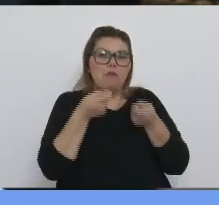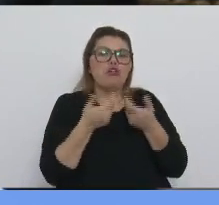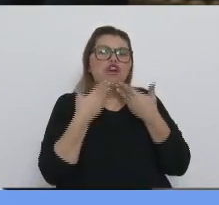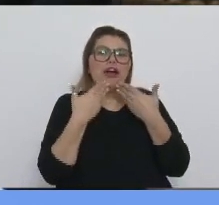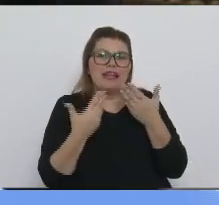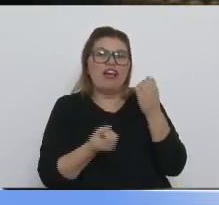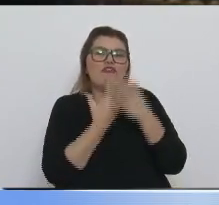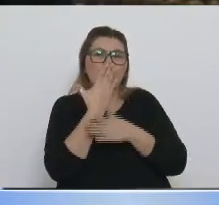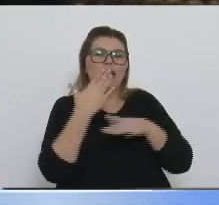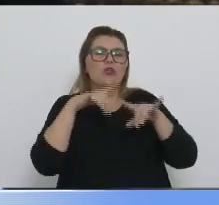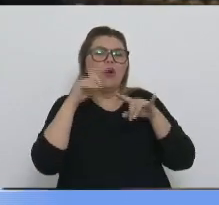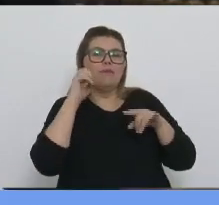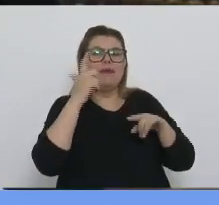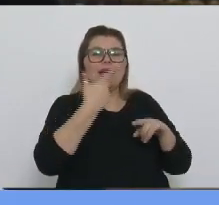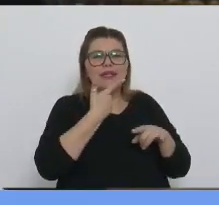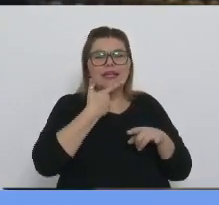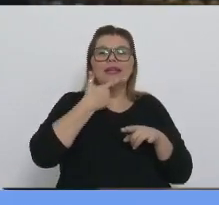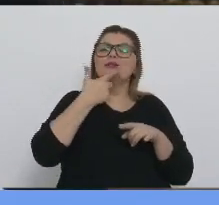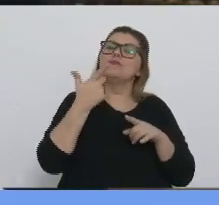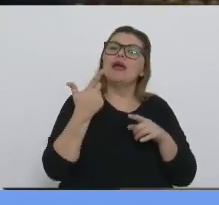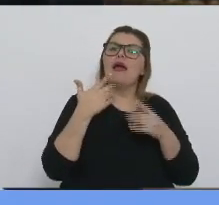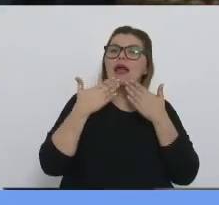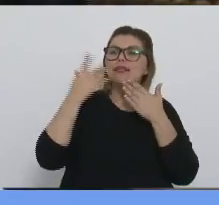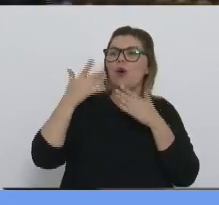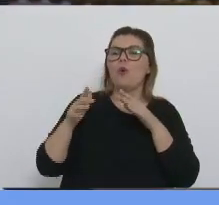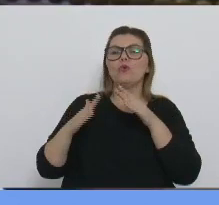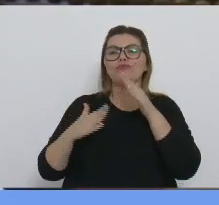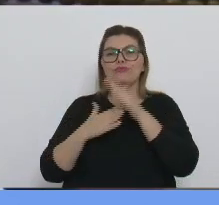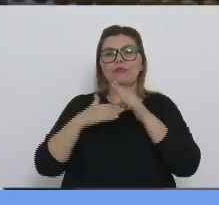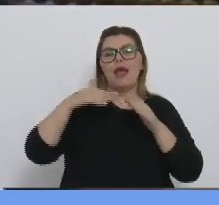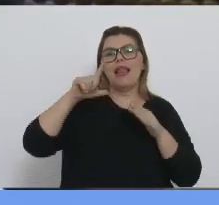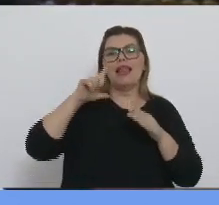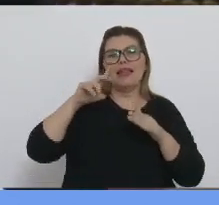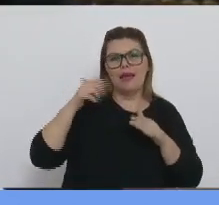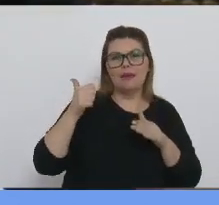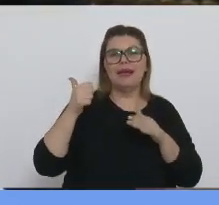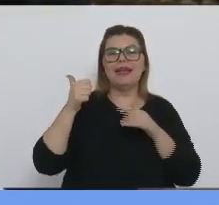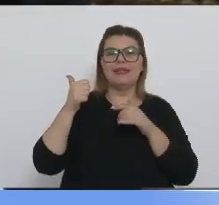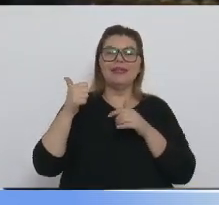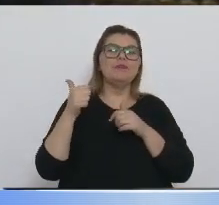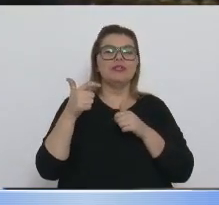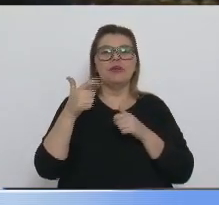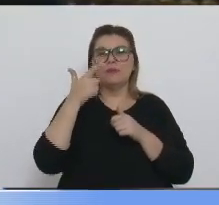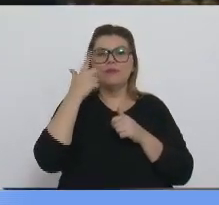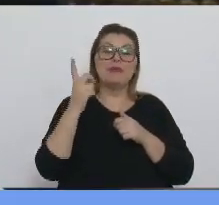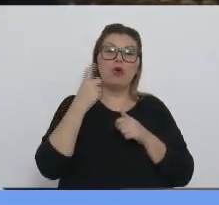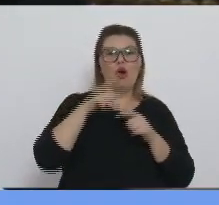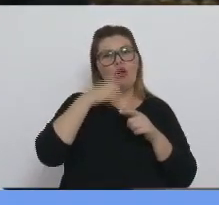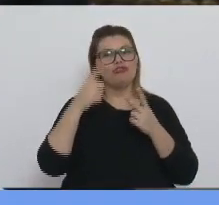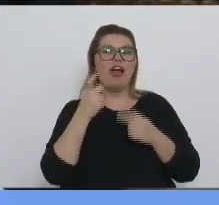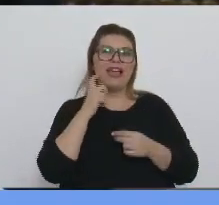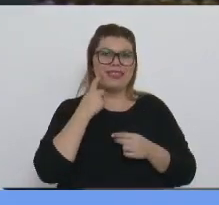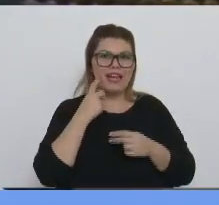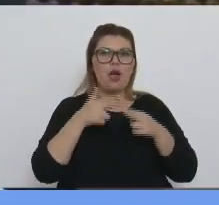de bosques liderada por el mediano escurra cuando vamos a predelta en entre ríos un parque nacional que los propios